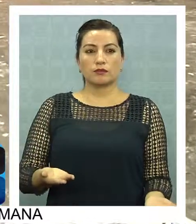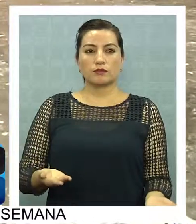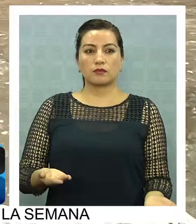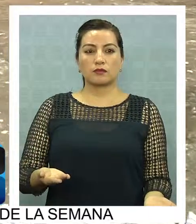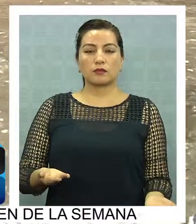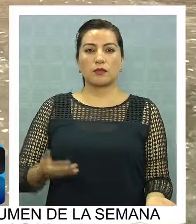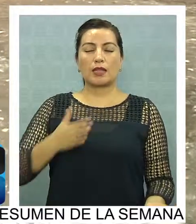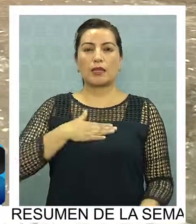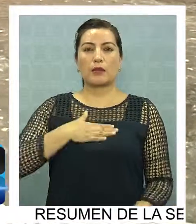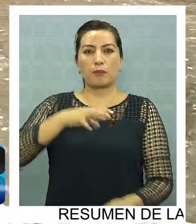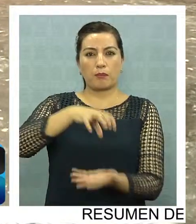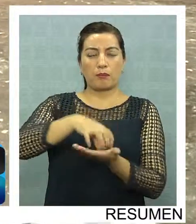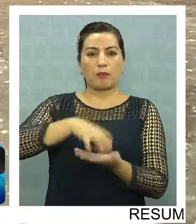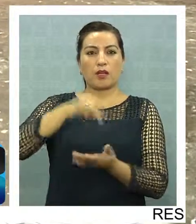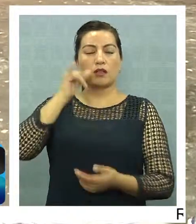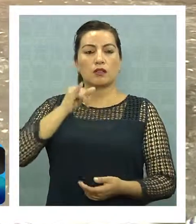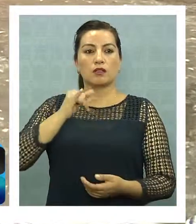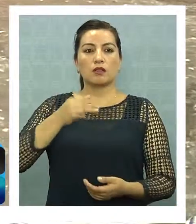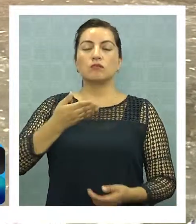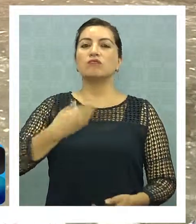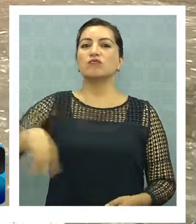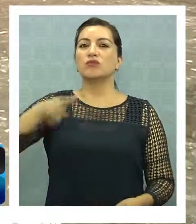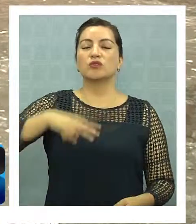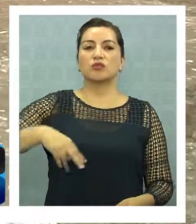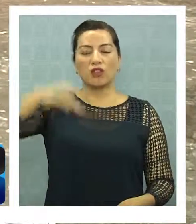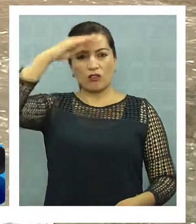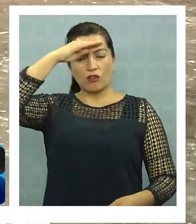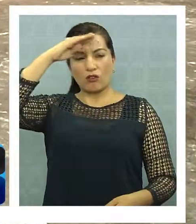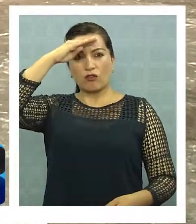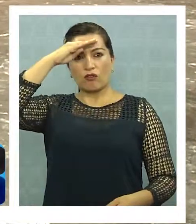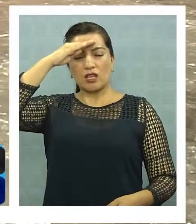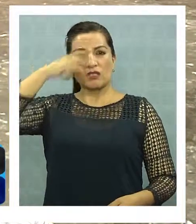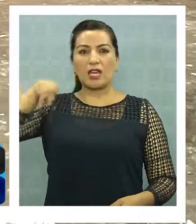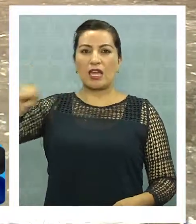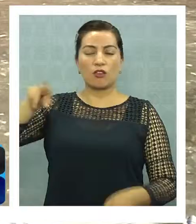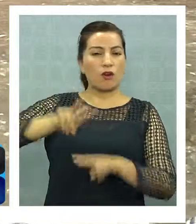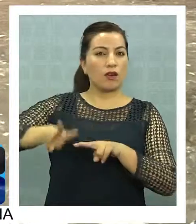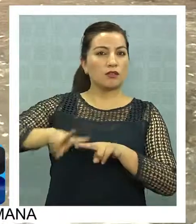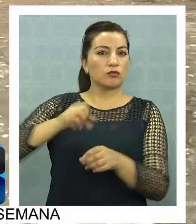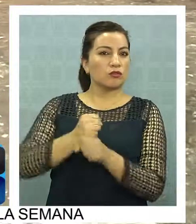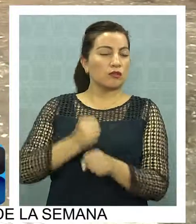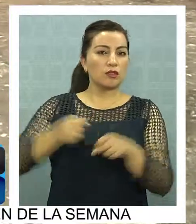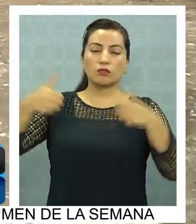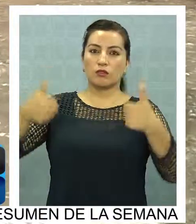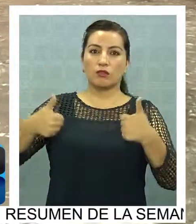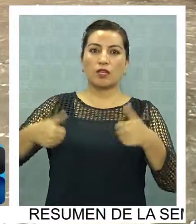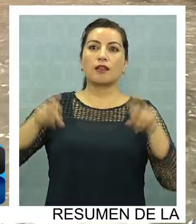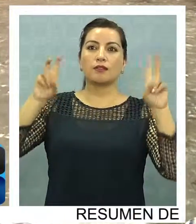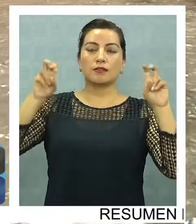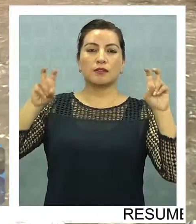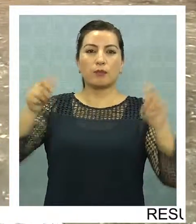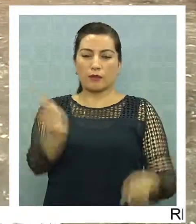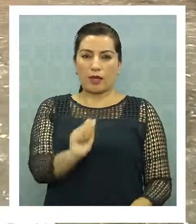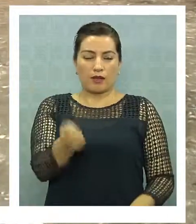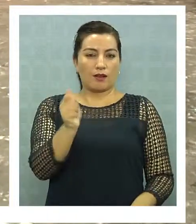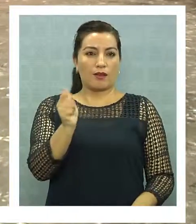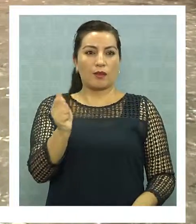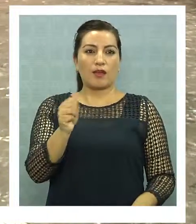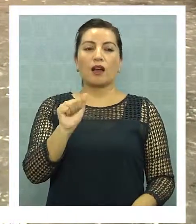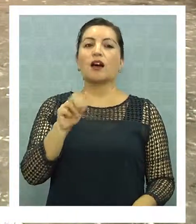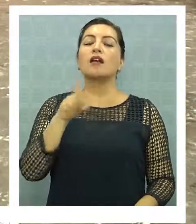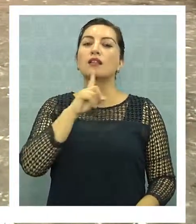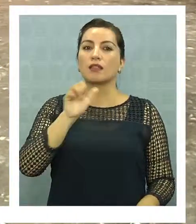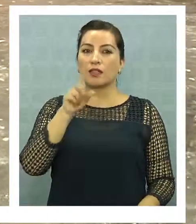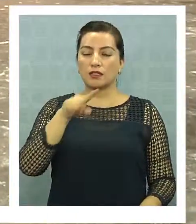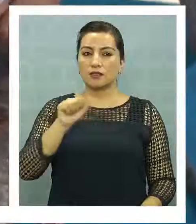de nuestra región no estuvieron en la altura como debieron haberlo hecho en bien de la pesca artesanal. Nosotros como pescadores artesanales